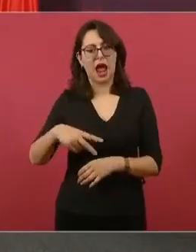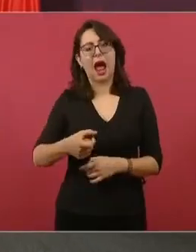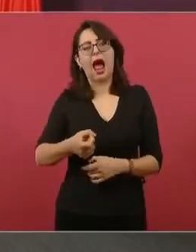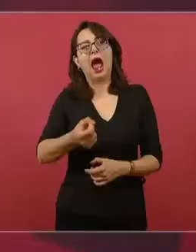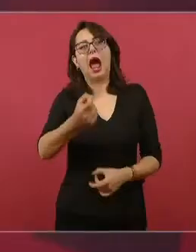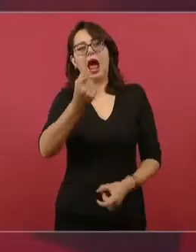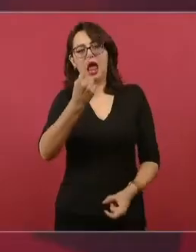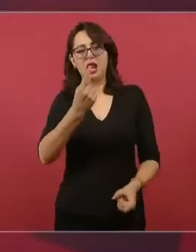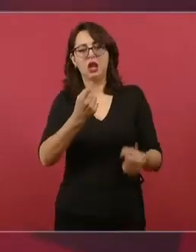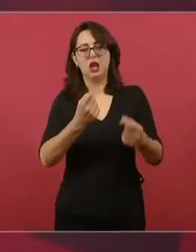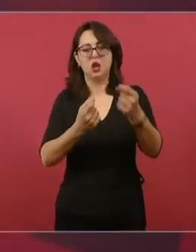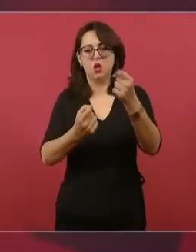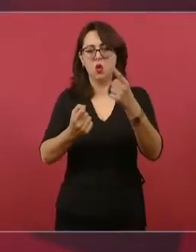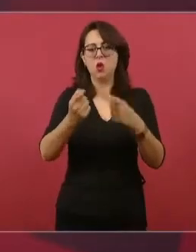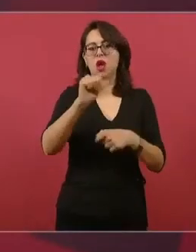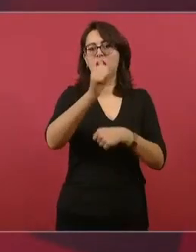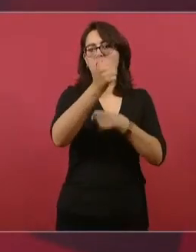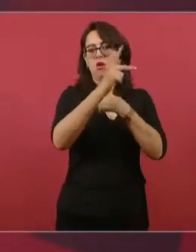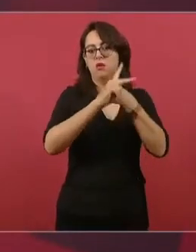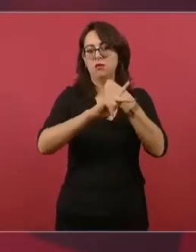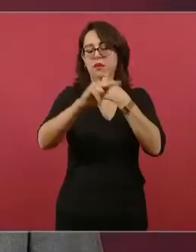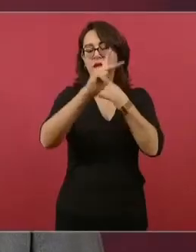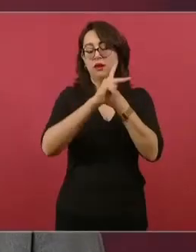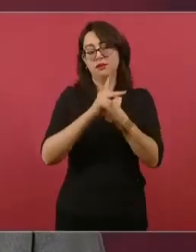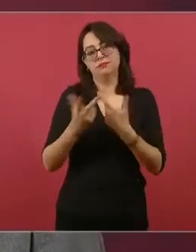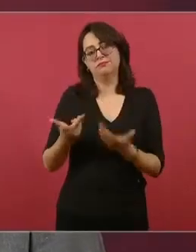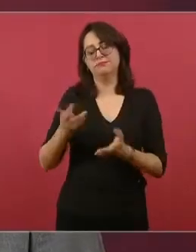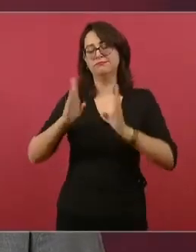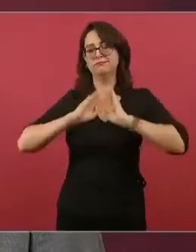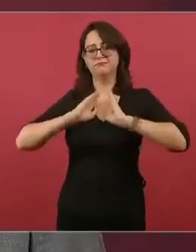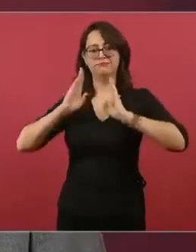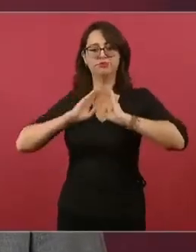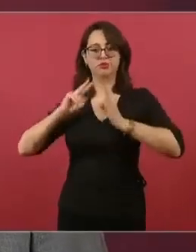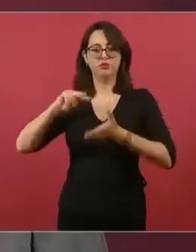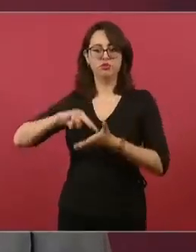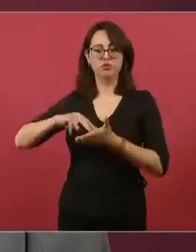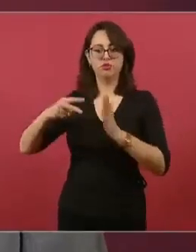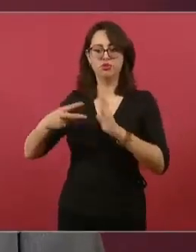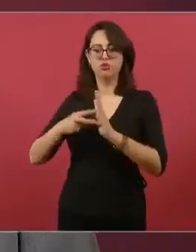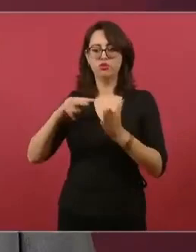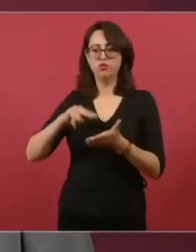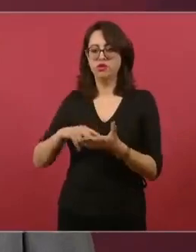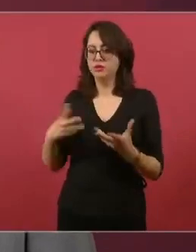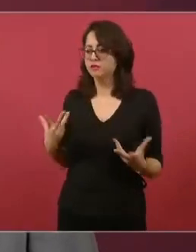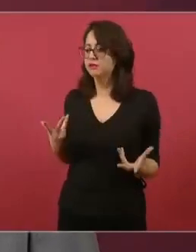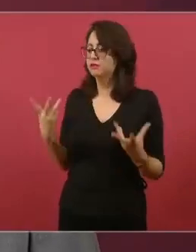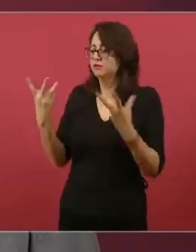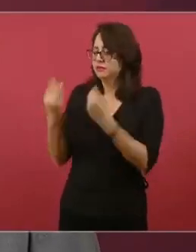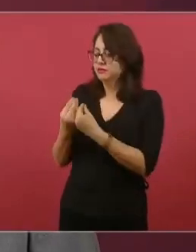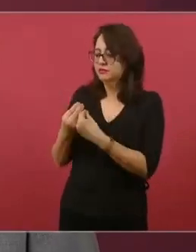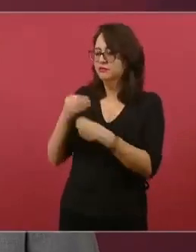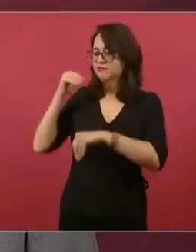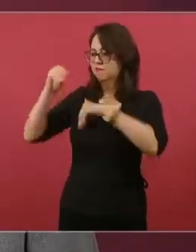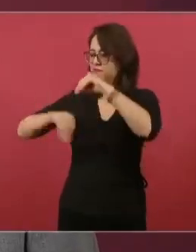las que están trabajando y los ingenieros militares. Entonces hoy voy allá